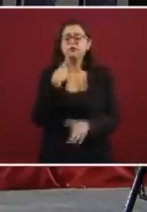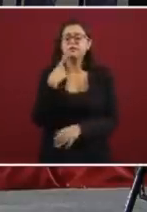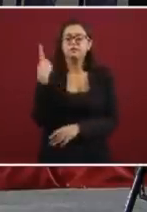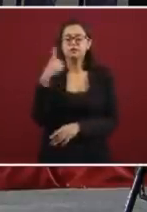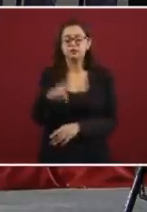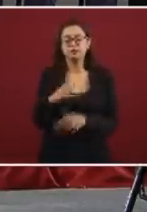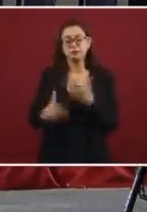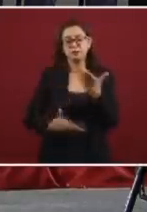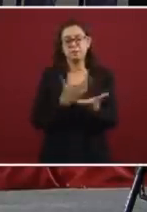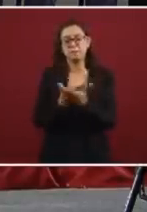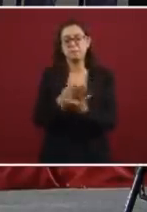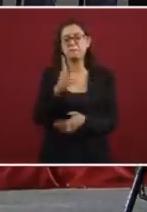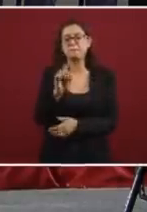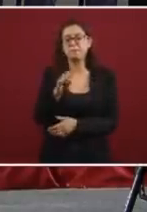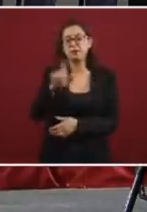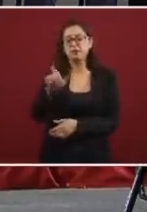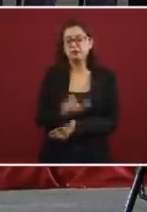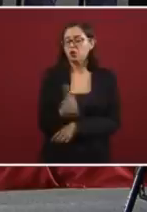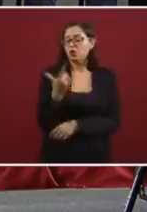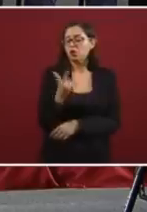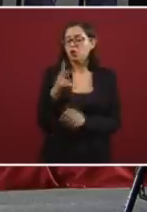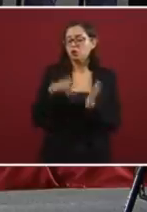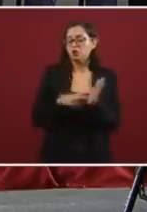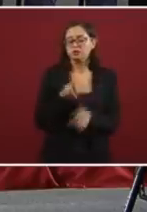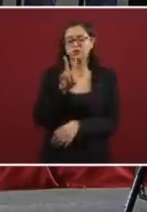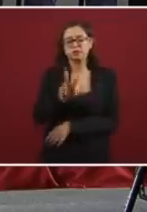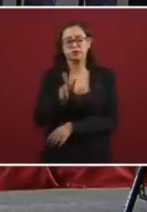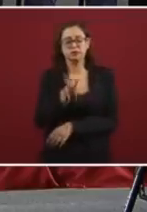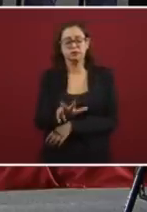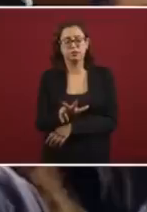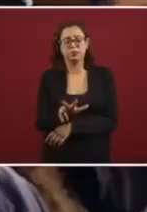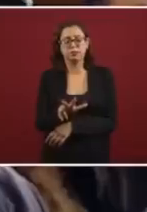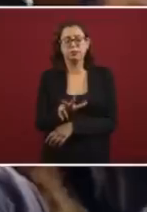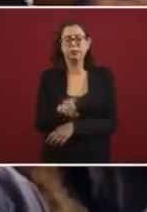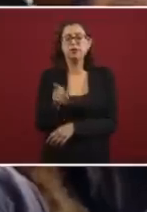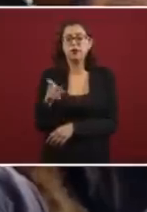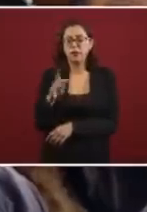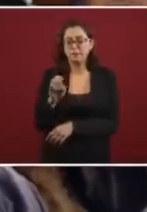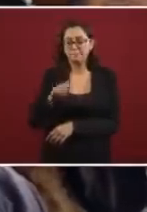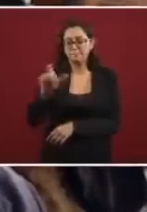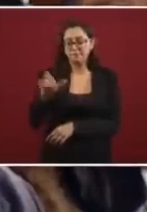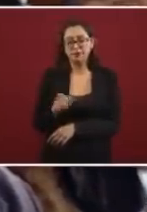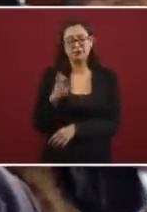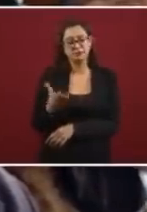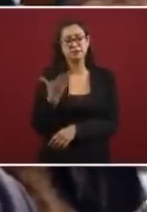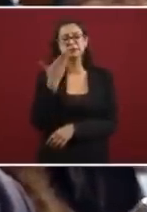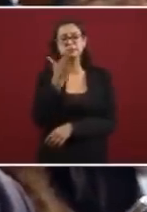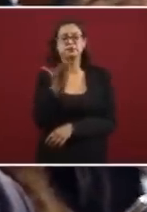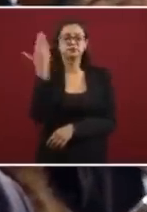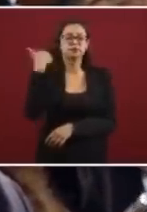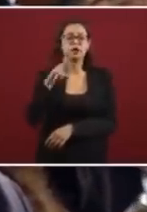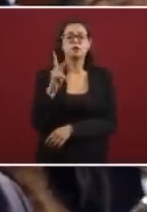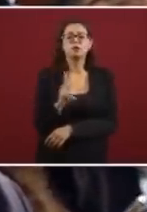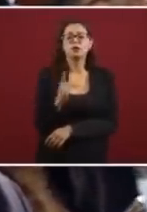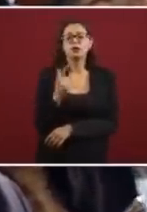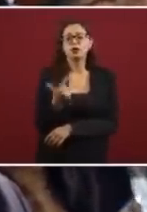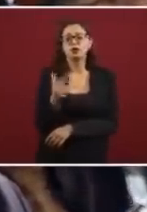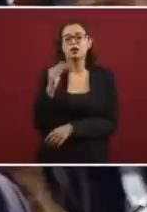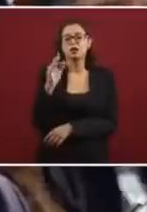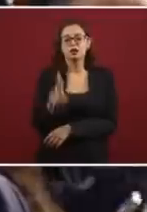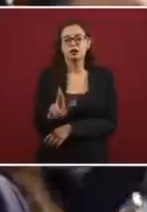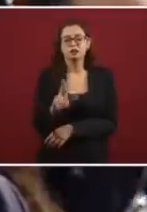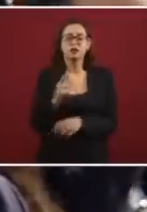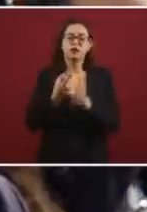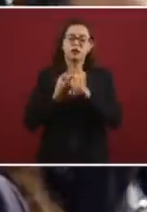que presentó pemex en julio de 2018 en el que ya pemex pedía a la entonces procuraduría general de la republica